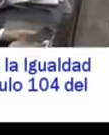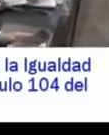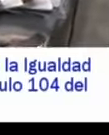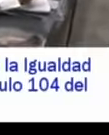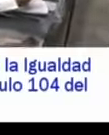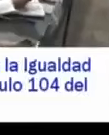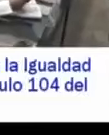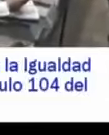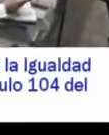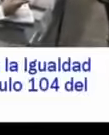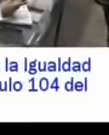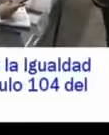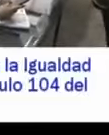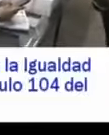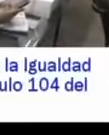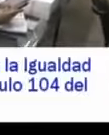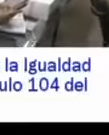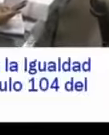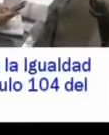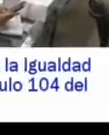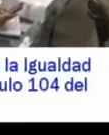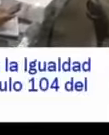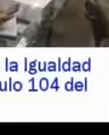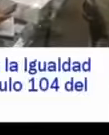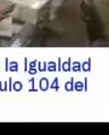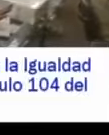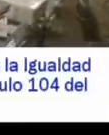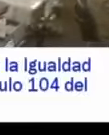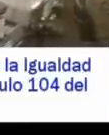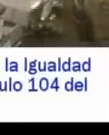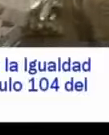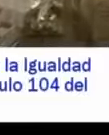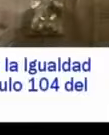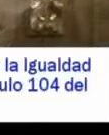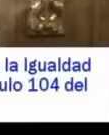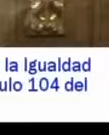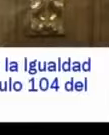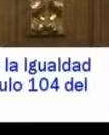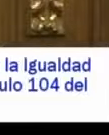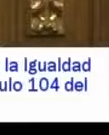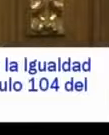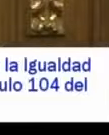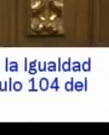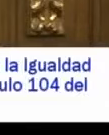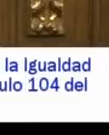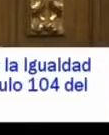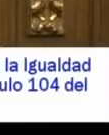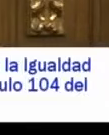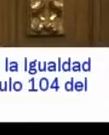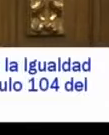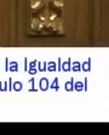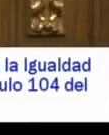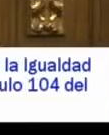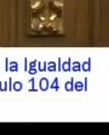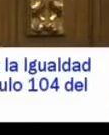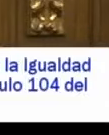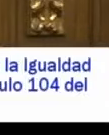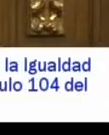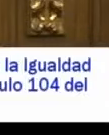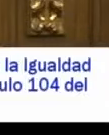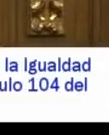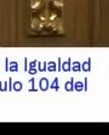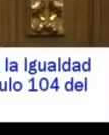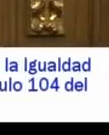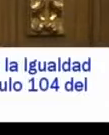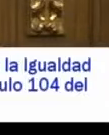tanto política, económica como social. Y actualmente se considera, y óigase bien, como un indicador para medir